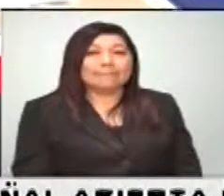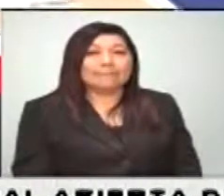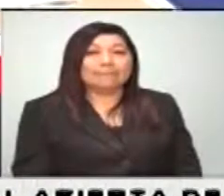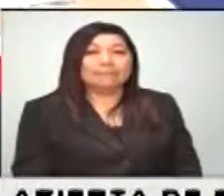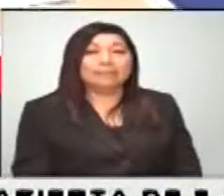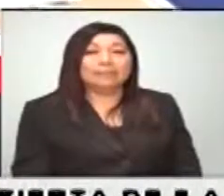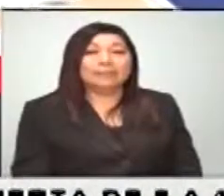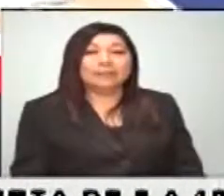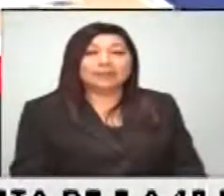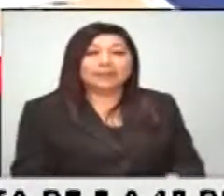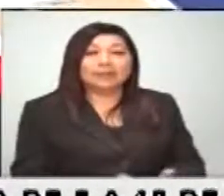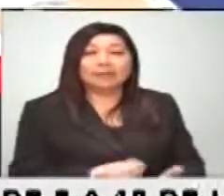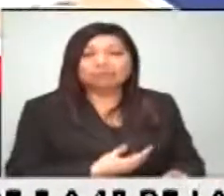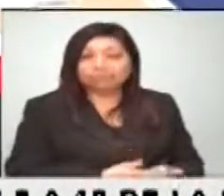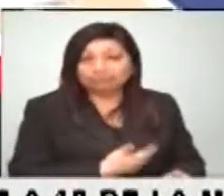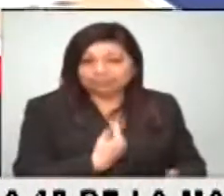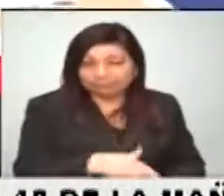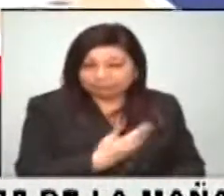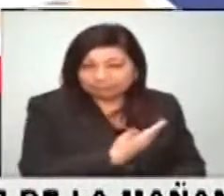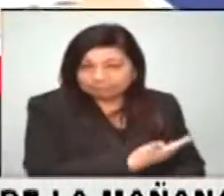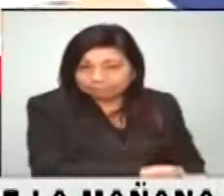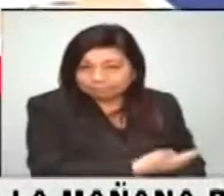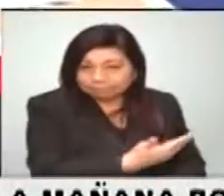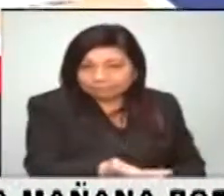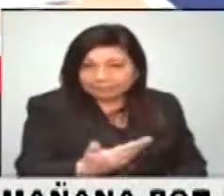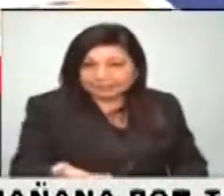Texto sustitutorio que ha sido distribuido.